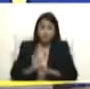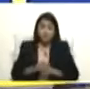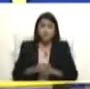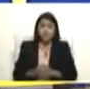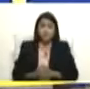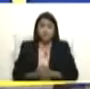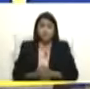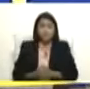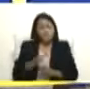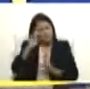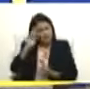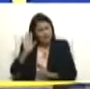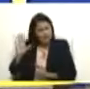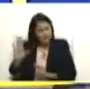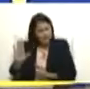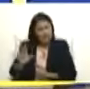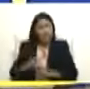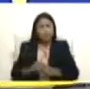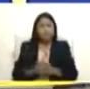Los respeto.